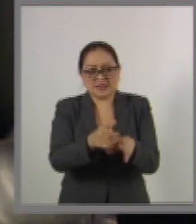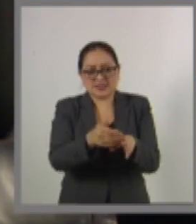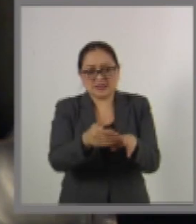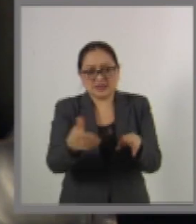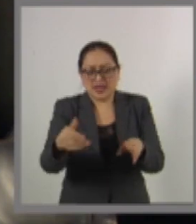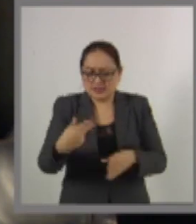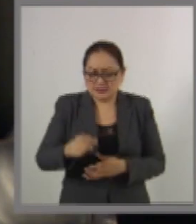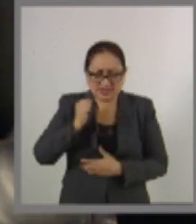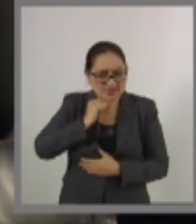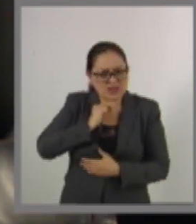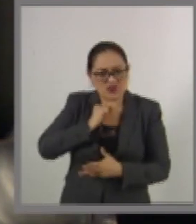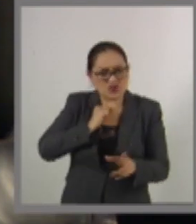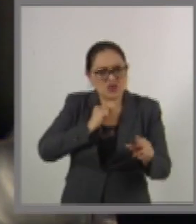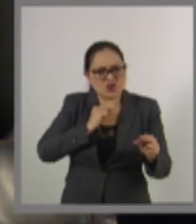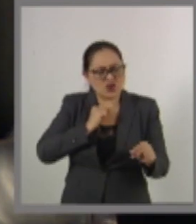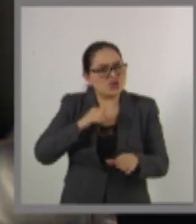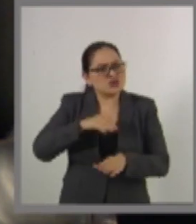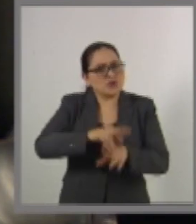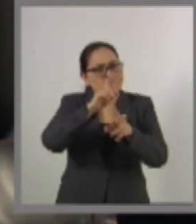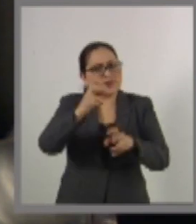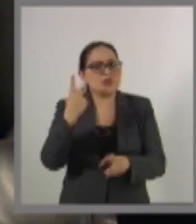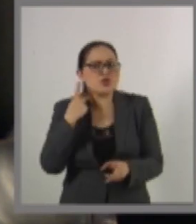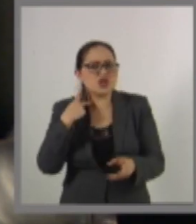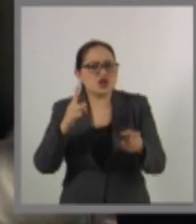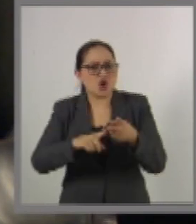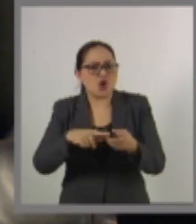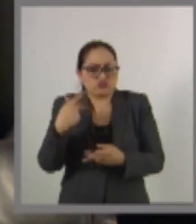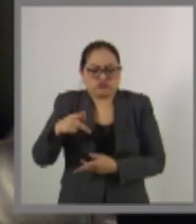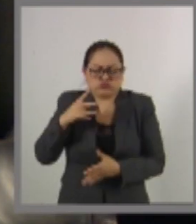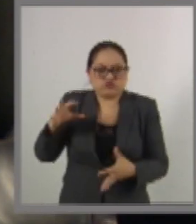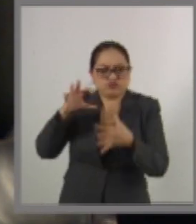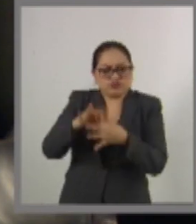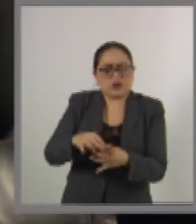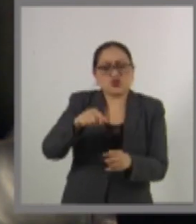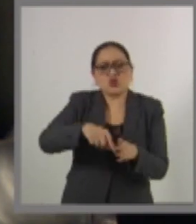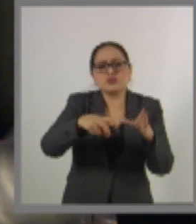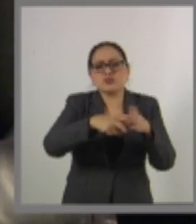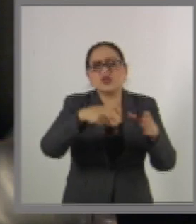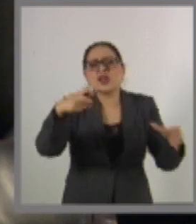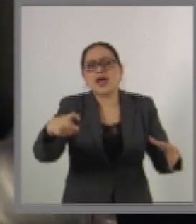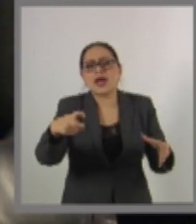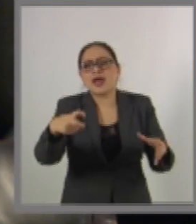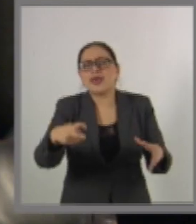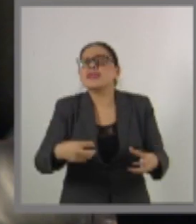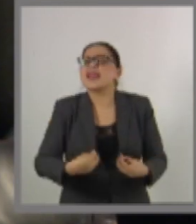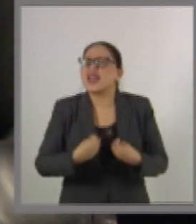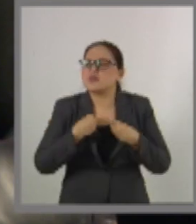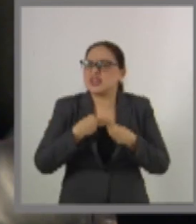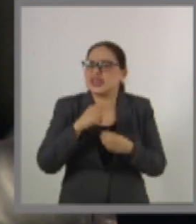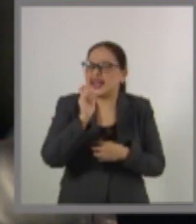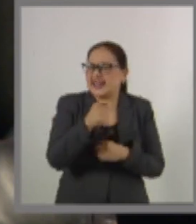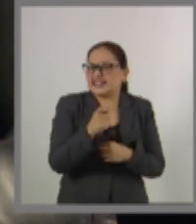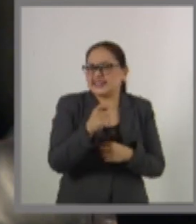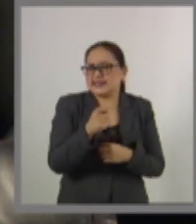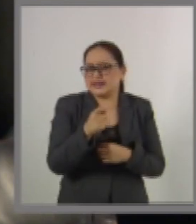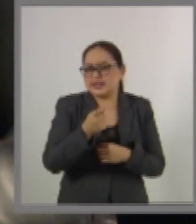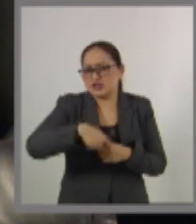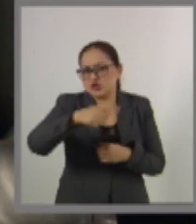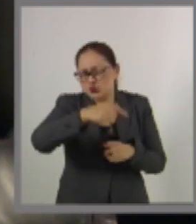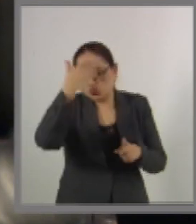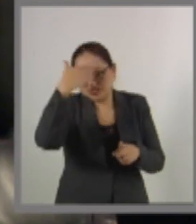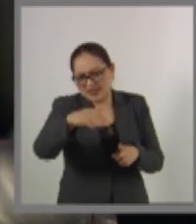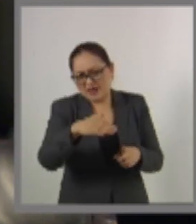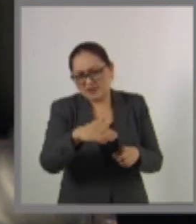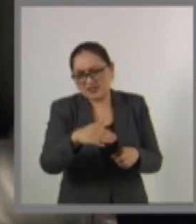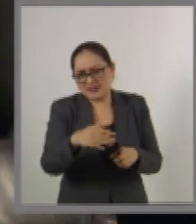del Senado, ni de la política o de la vida pública, te ausentaste de la vida. Y seguramente lo sabes, pero en